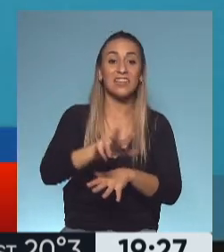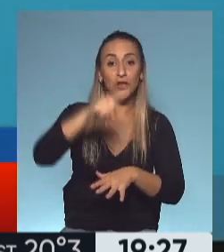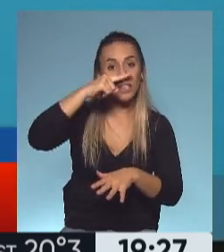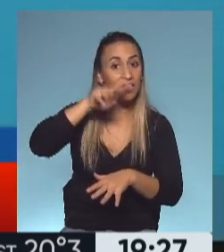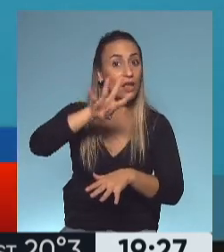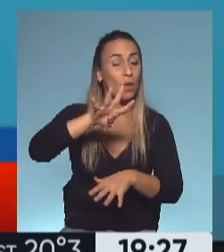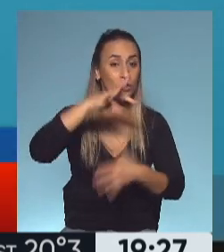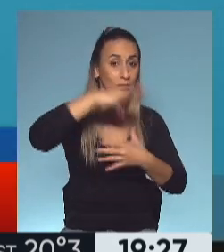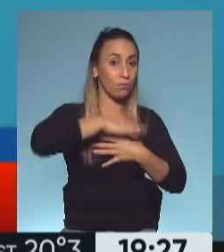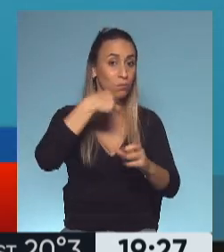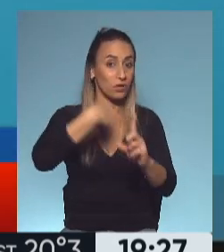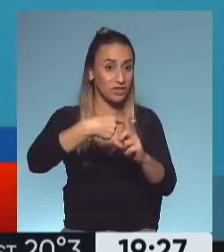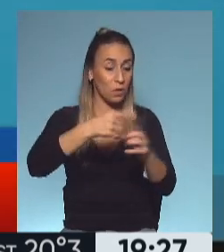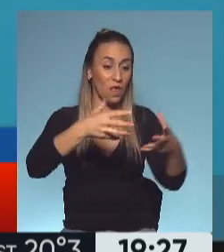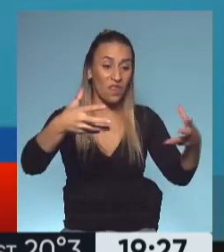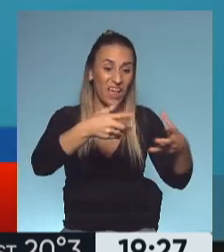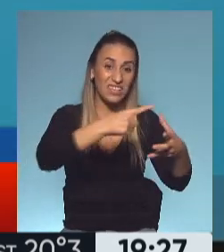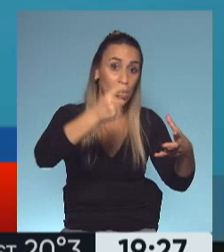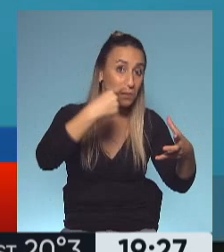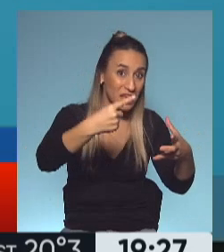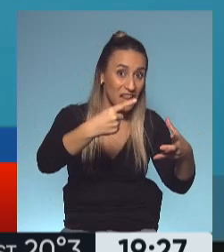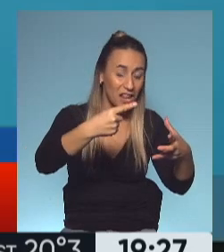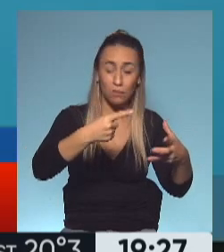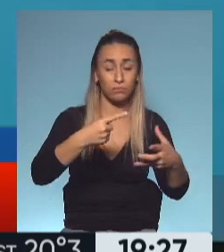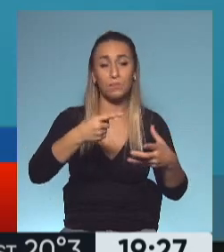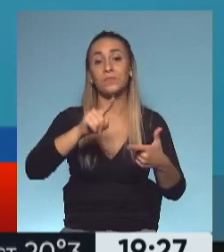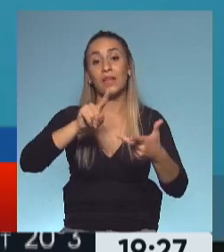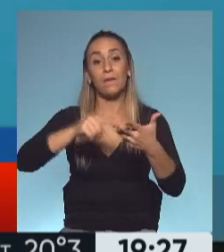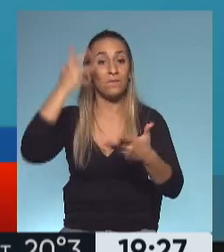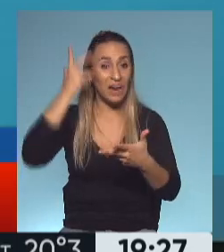casos cada 100.000 habitantes. En Francia,